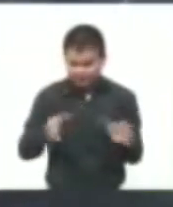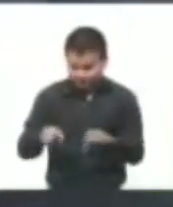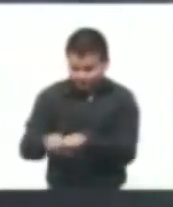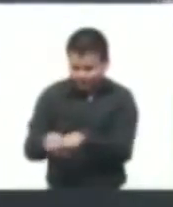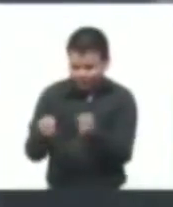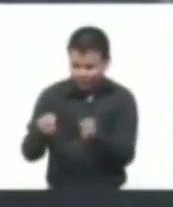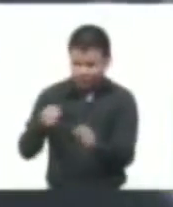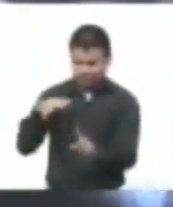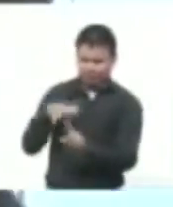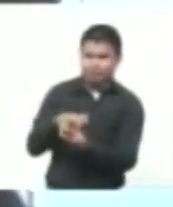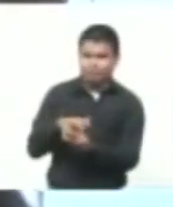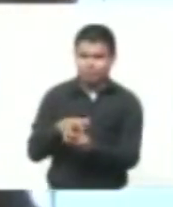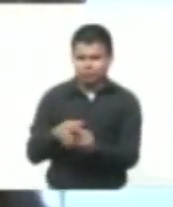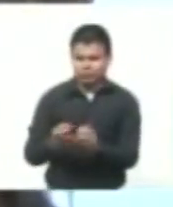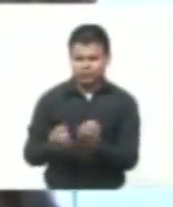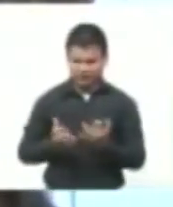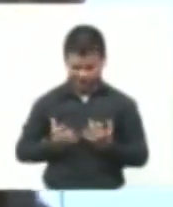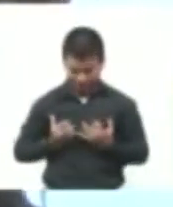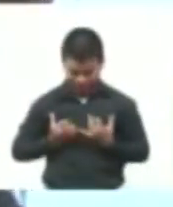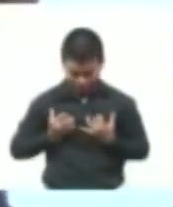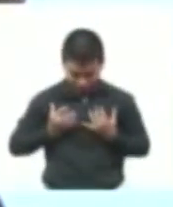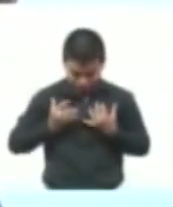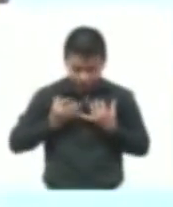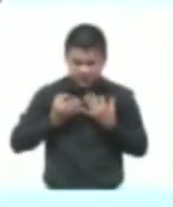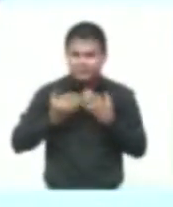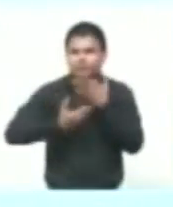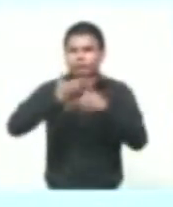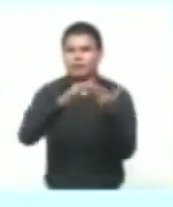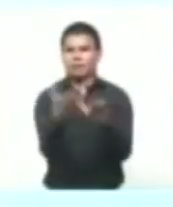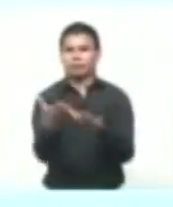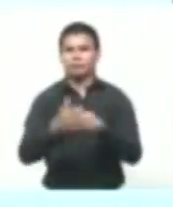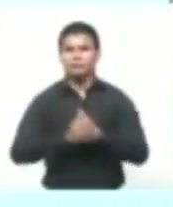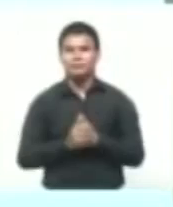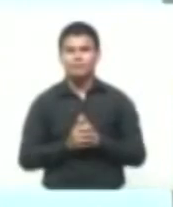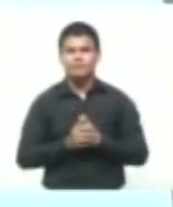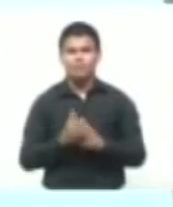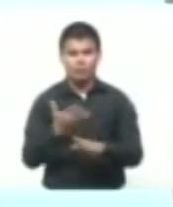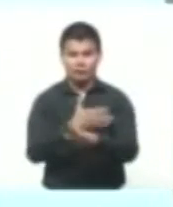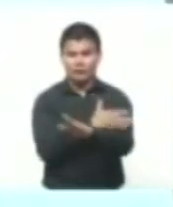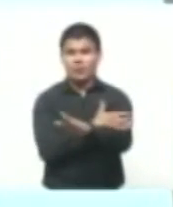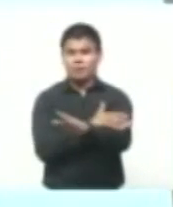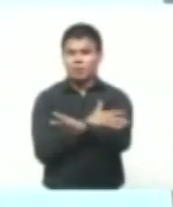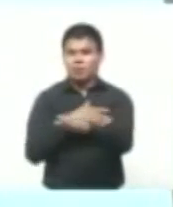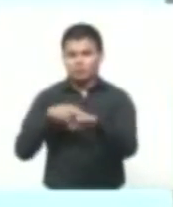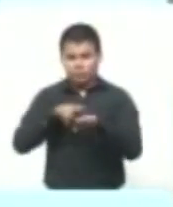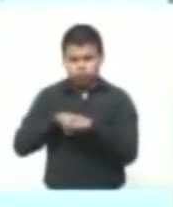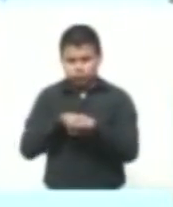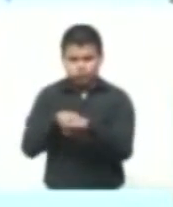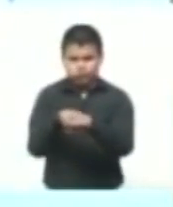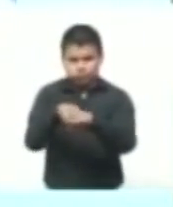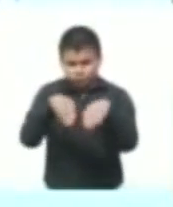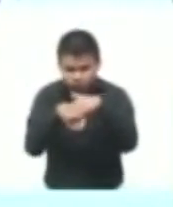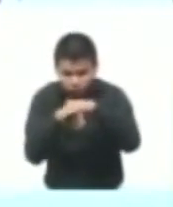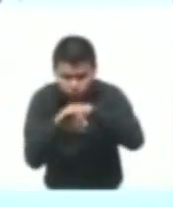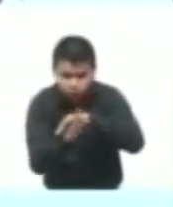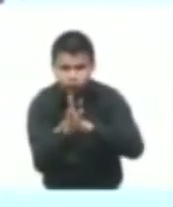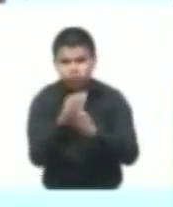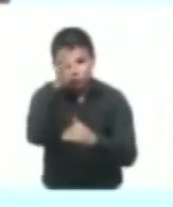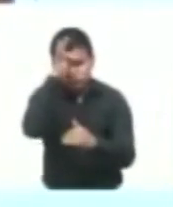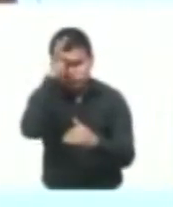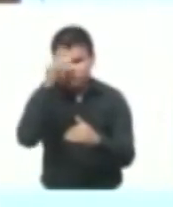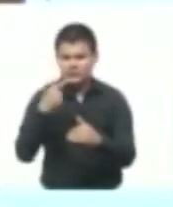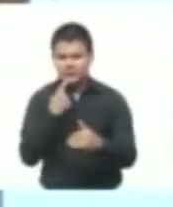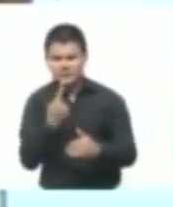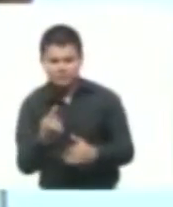recibe en el hospital de Barranquilla. A ella la ingresaron con unos síntomas que supuestamente ya les habían dicho que era lo que tenía,